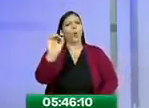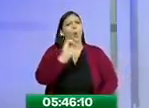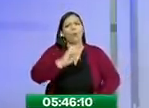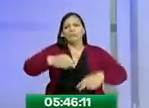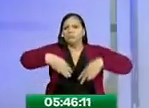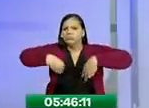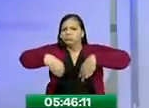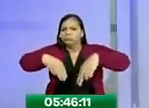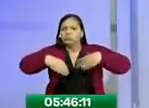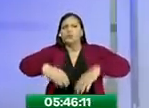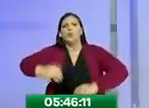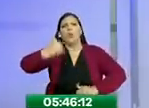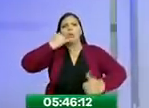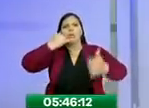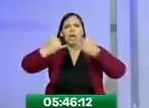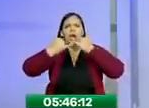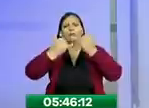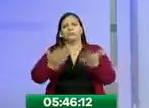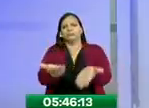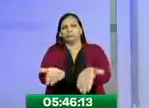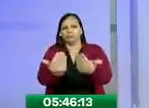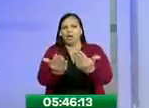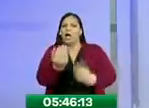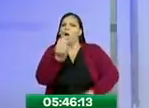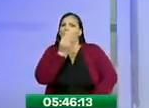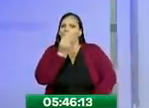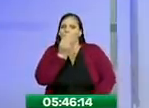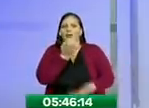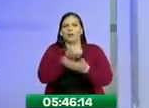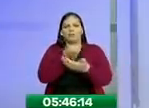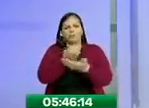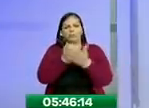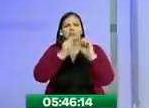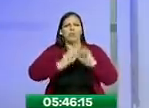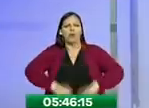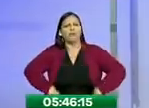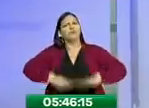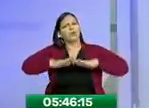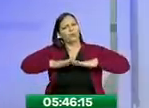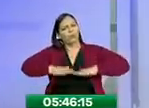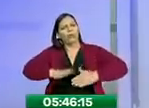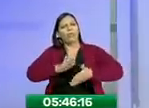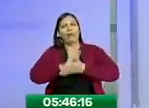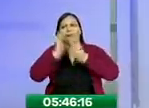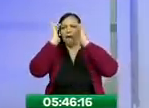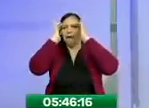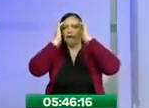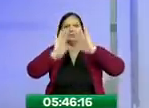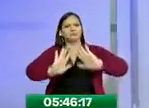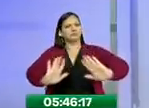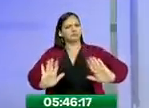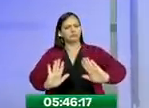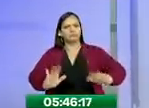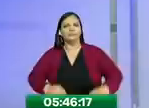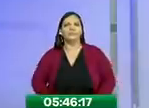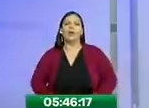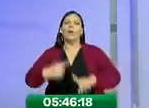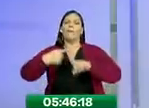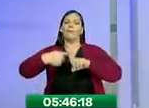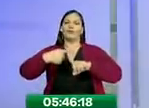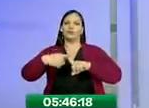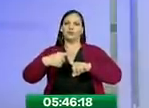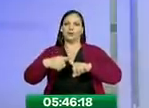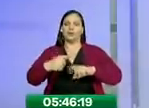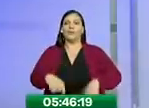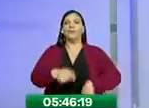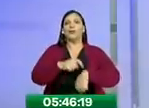de primera necesidad, así que hay que tener la calma en esa situación. Son las 5:46 de la mañana, a levantarse todo el mundo